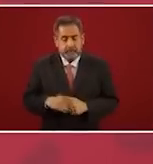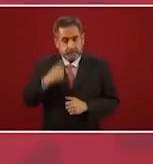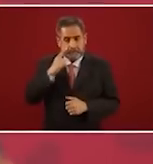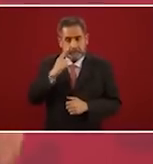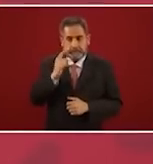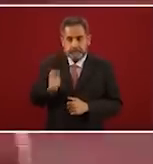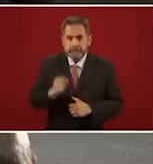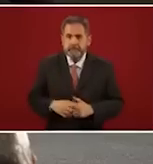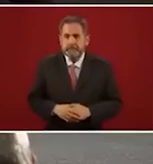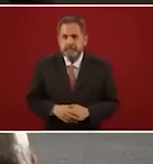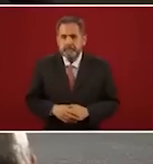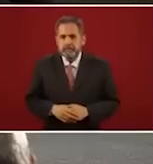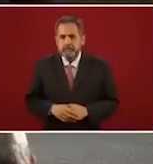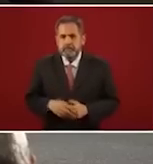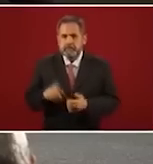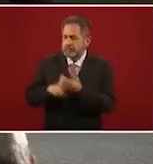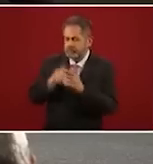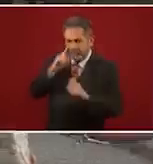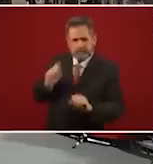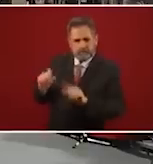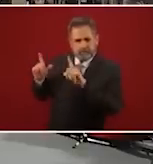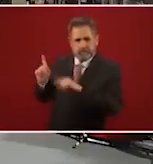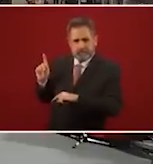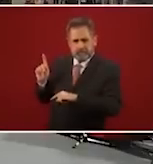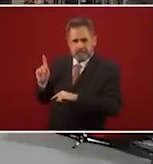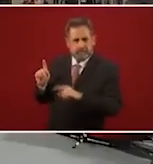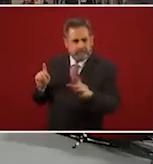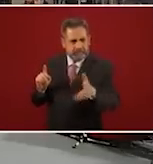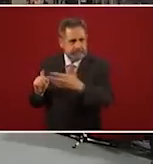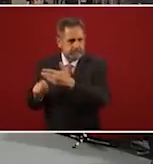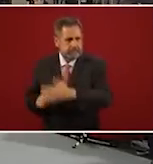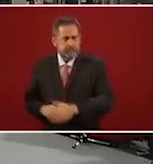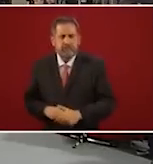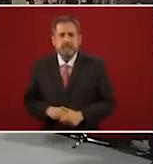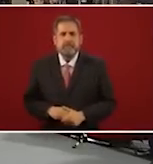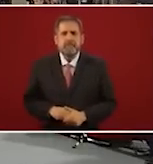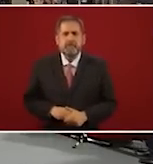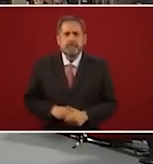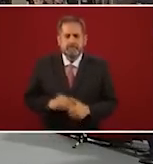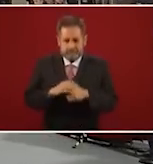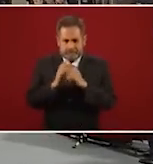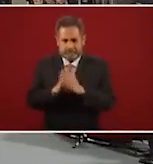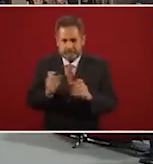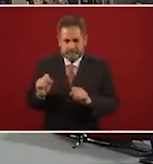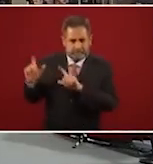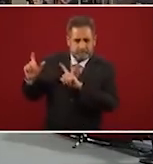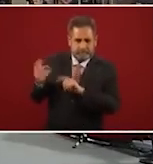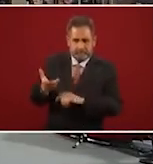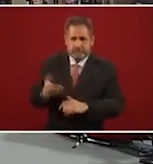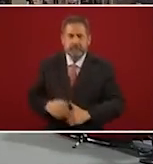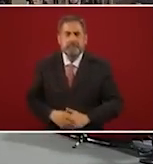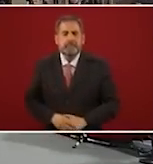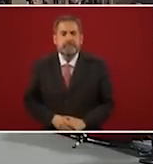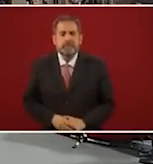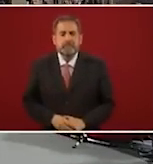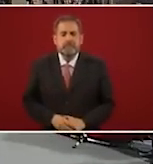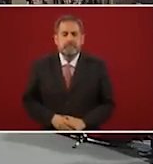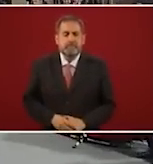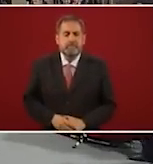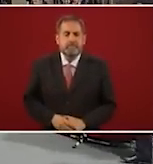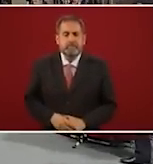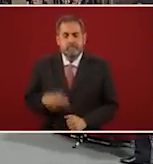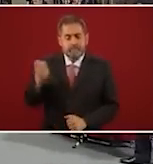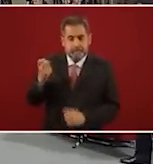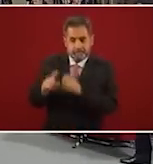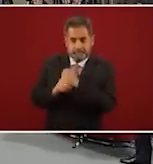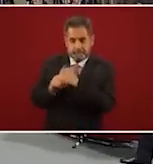miren el fondo. A ver, pon lo de favor, sí. Este es el